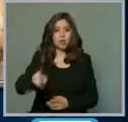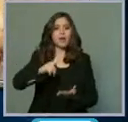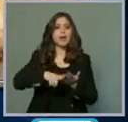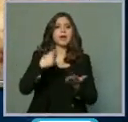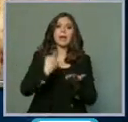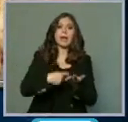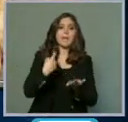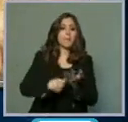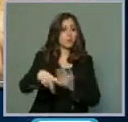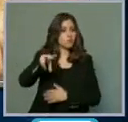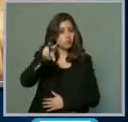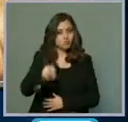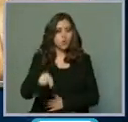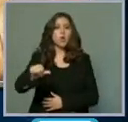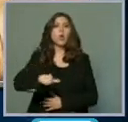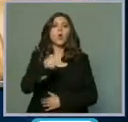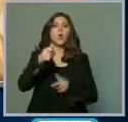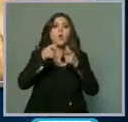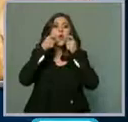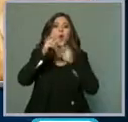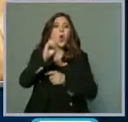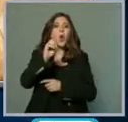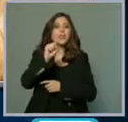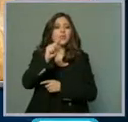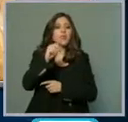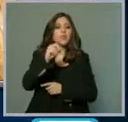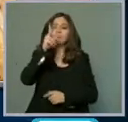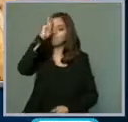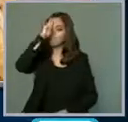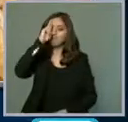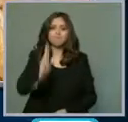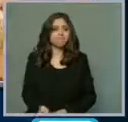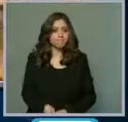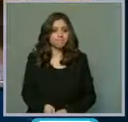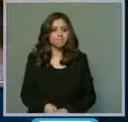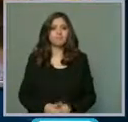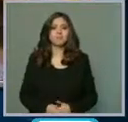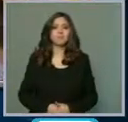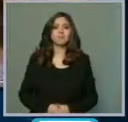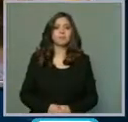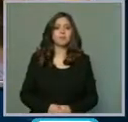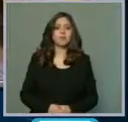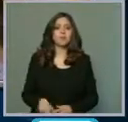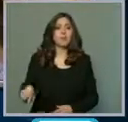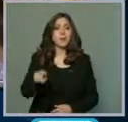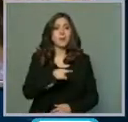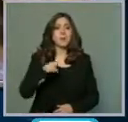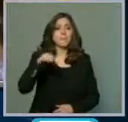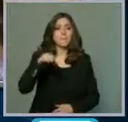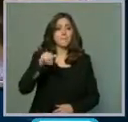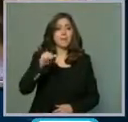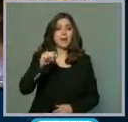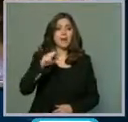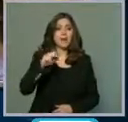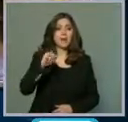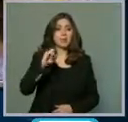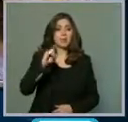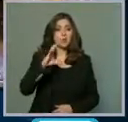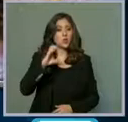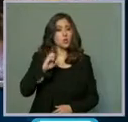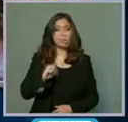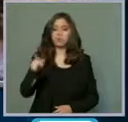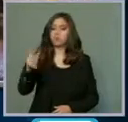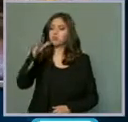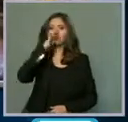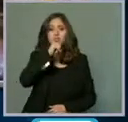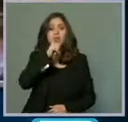no, ¿me explico? Entonces, tiene que ser estos. Ahora, todos los mariscos quedan excluidos. Quedan excluidos porque tienen